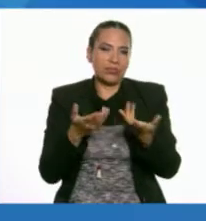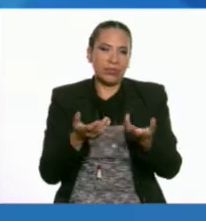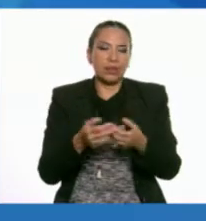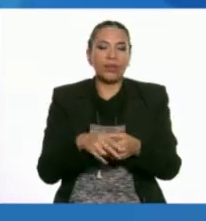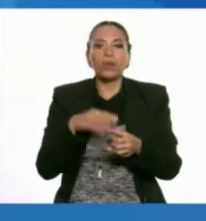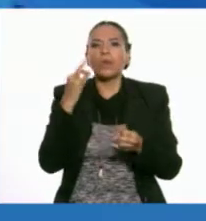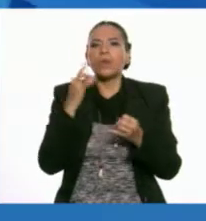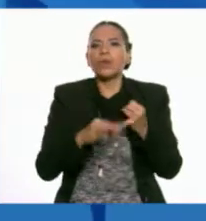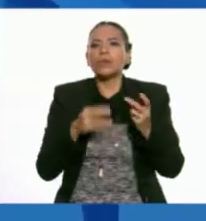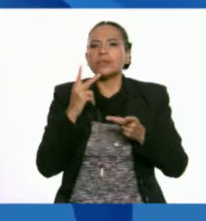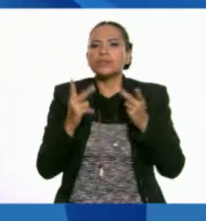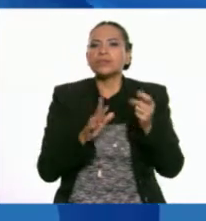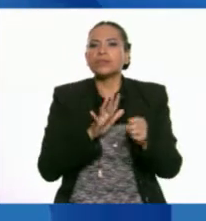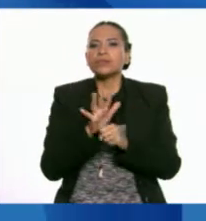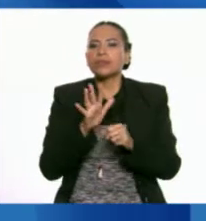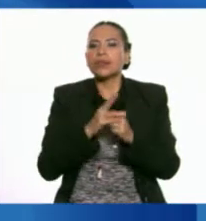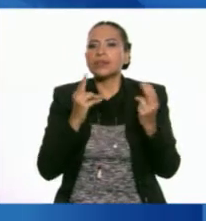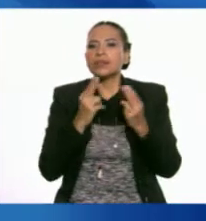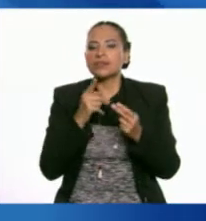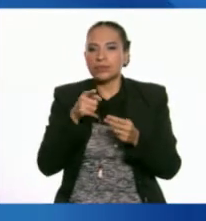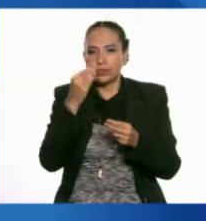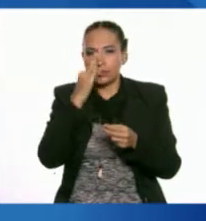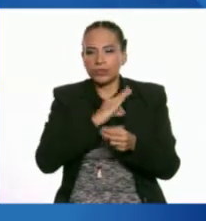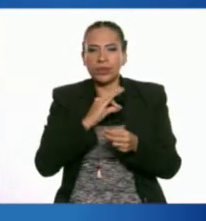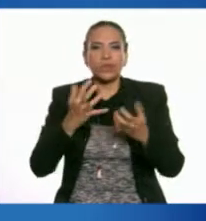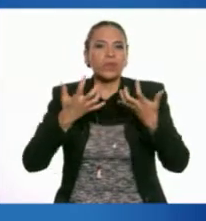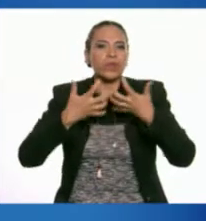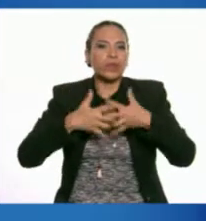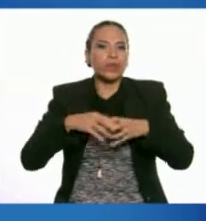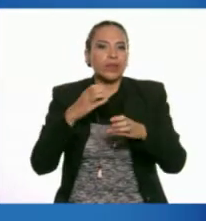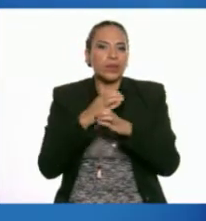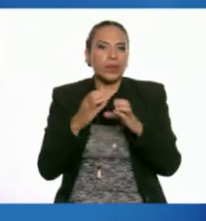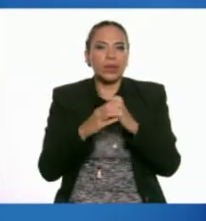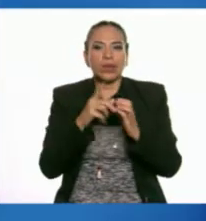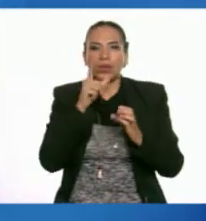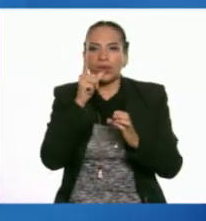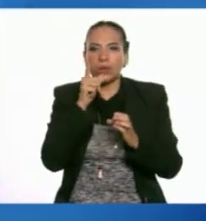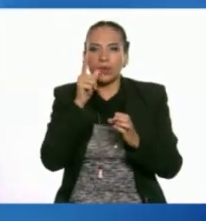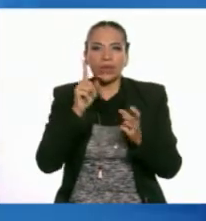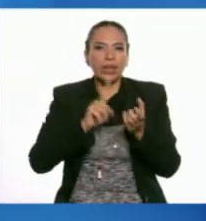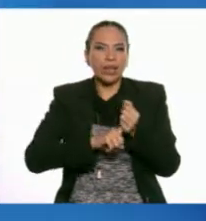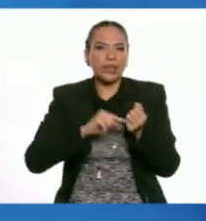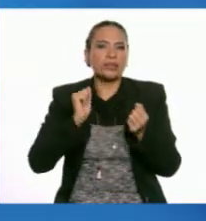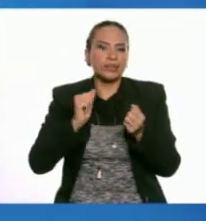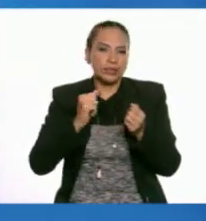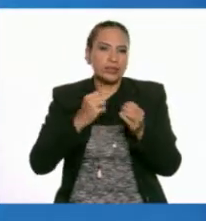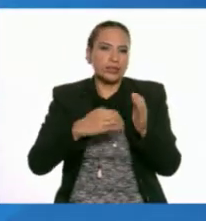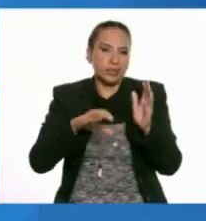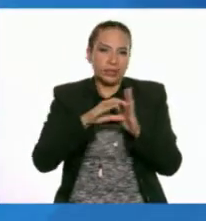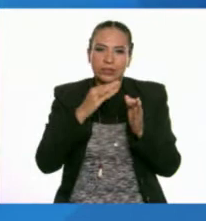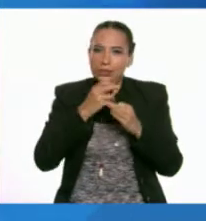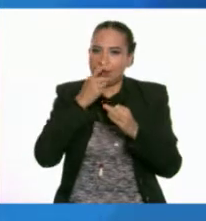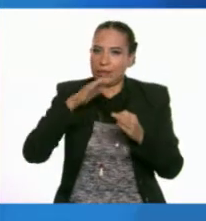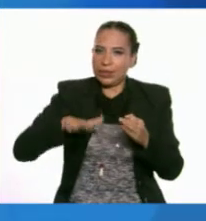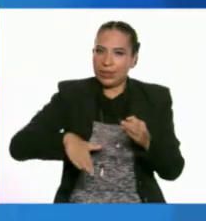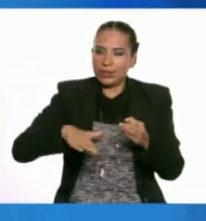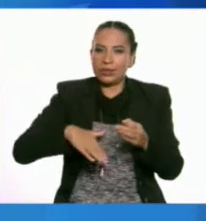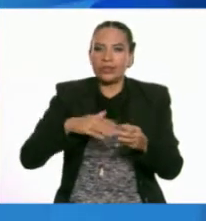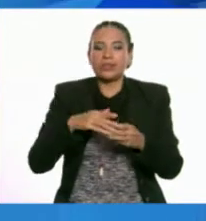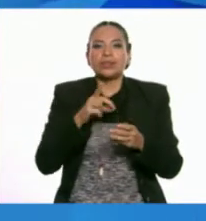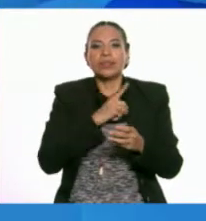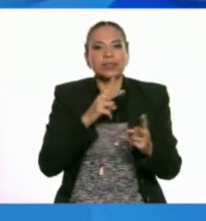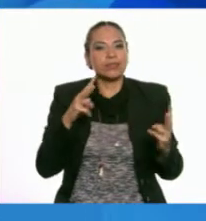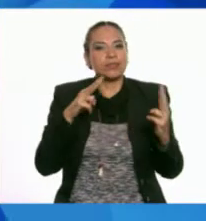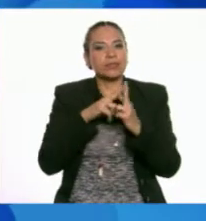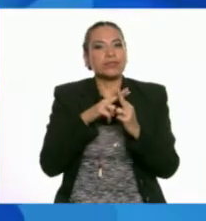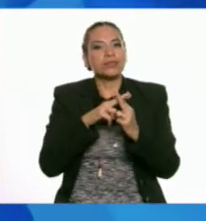Y la última pregunta, ¿cuál es el requisito para que funcionen los aparatos o haya una luz en la habitación? Te la acabo de decir. Pues que estén